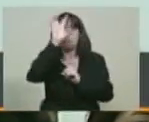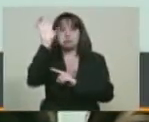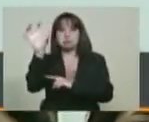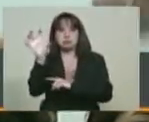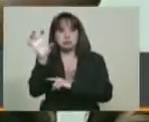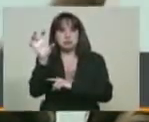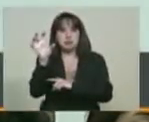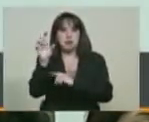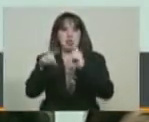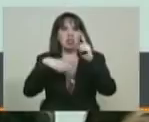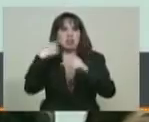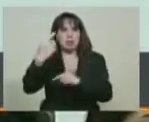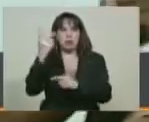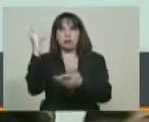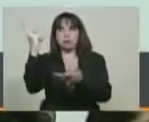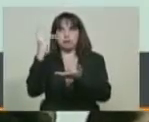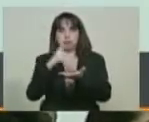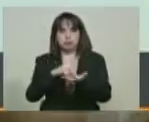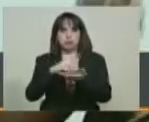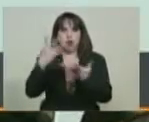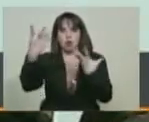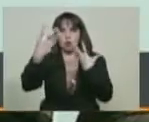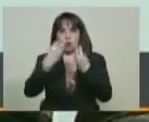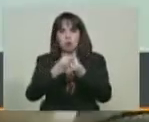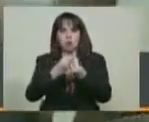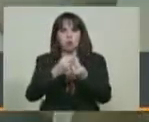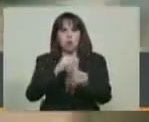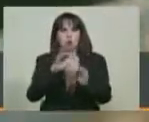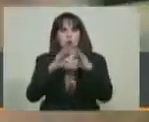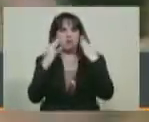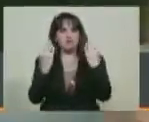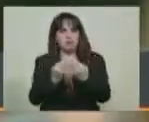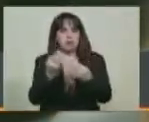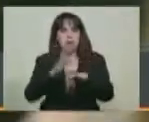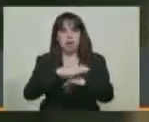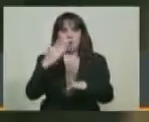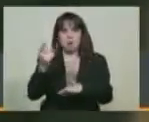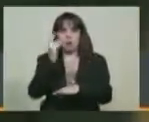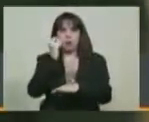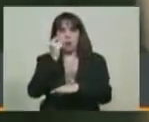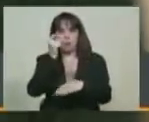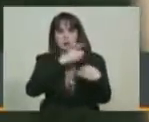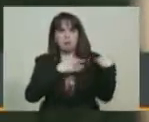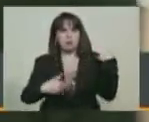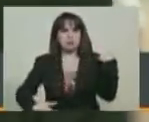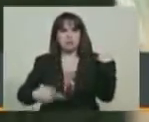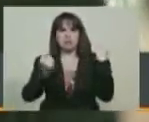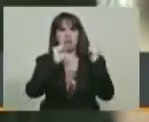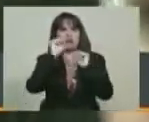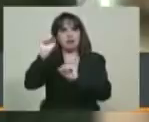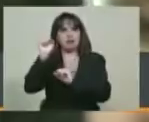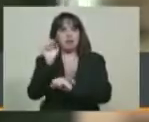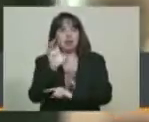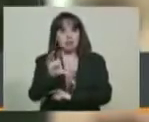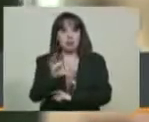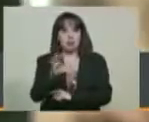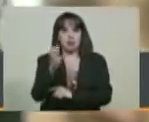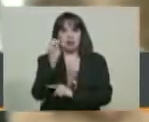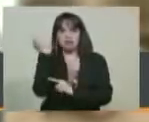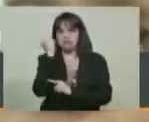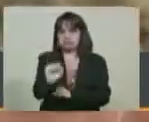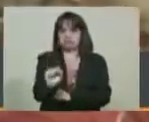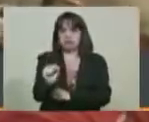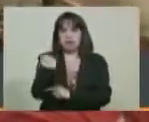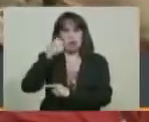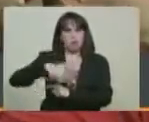que pronto volverán a estar aquí con nosotros, con su familia, porque está un presidente como usted que defiende la patria, que no le da la espalda al pueblo